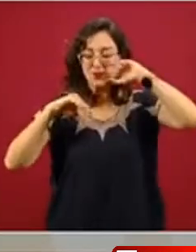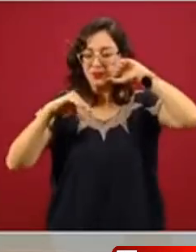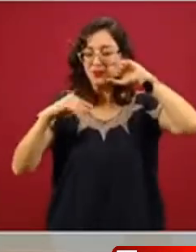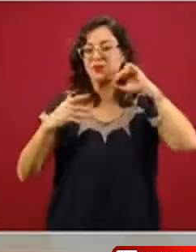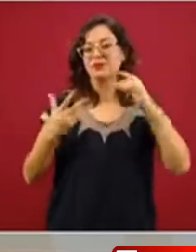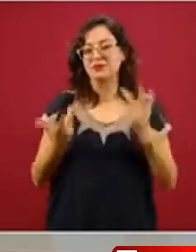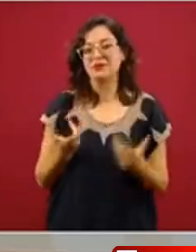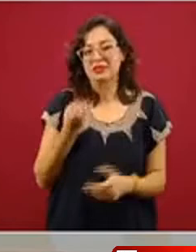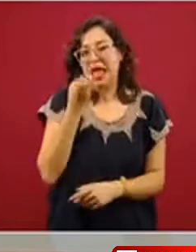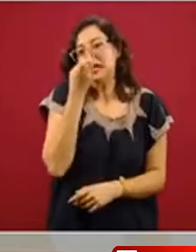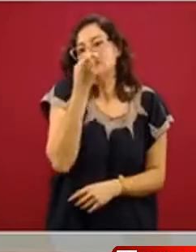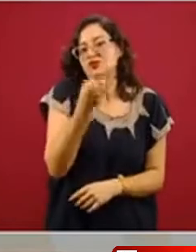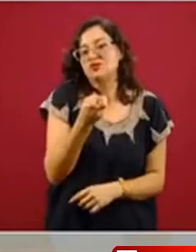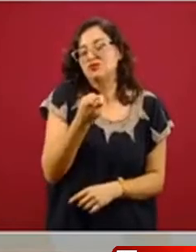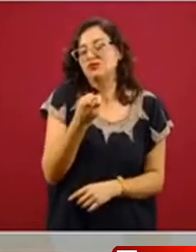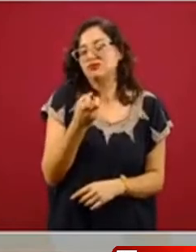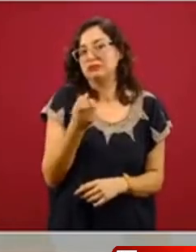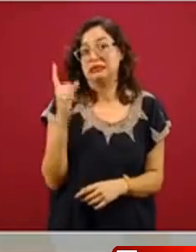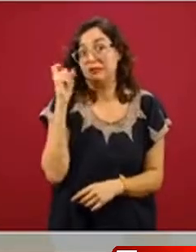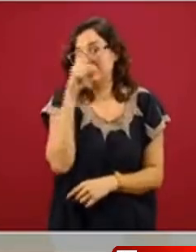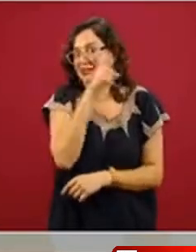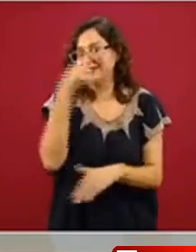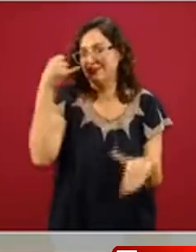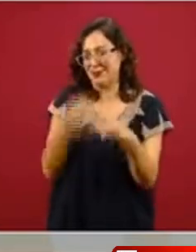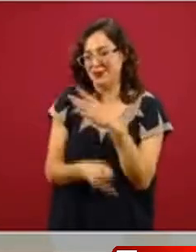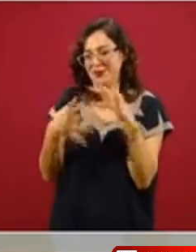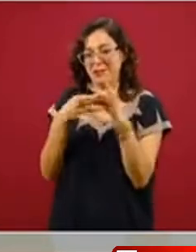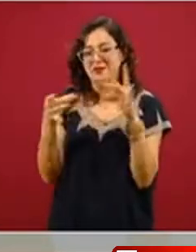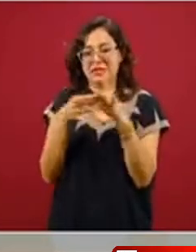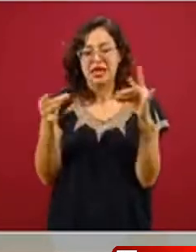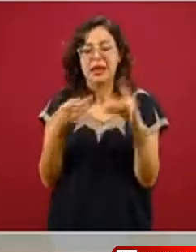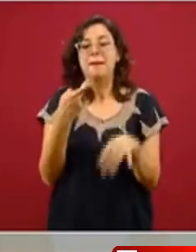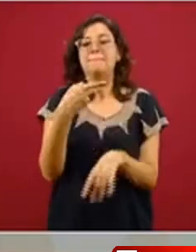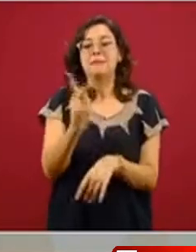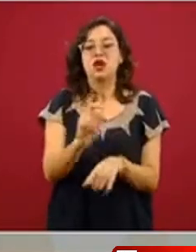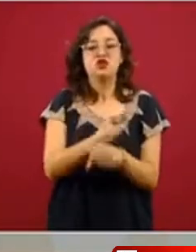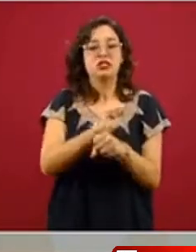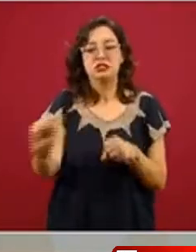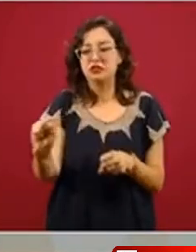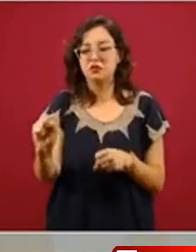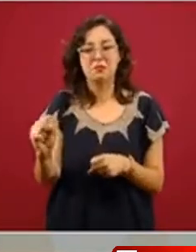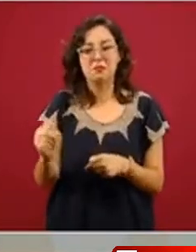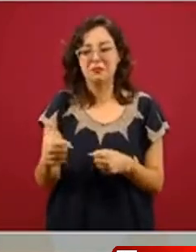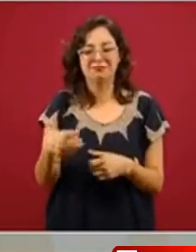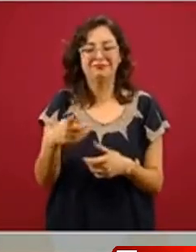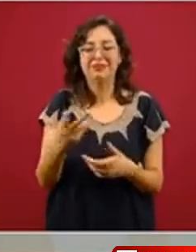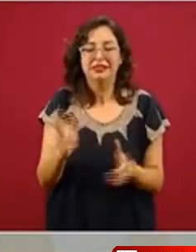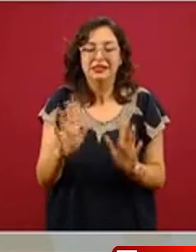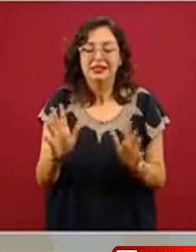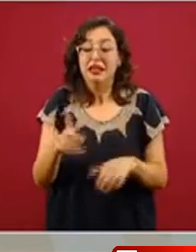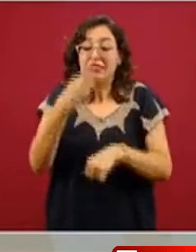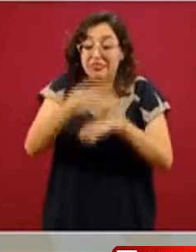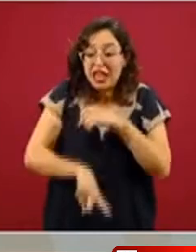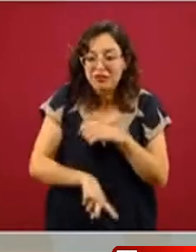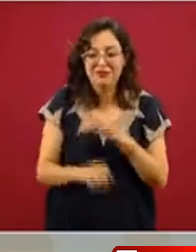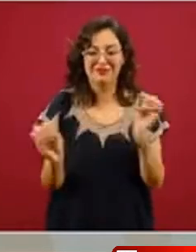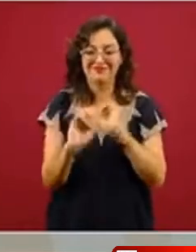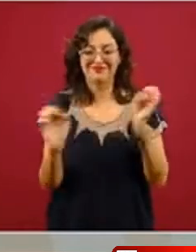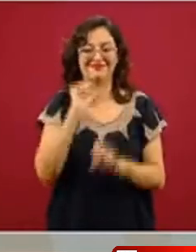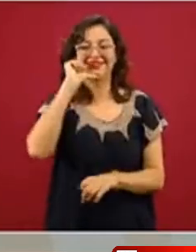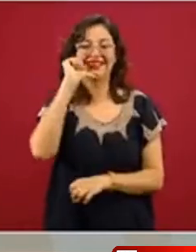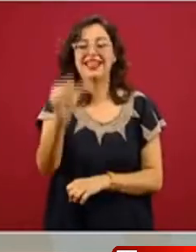dilatación de los vasos sanguíneos. En fin, es muy complejo, pero en resumen, no causan ningún daño, son inocuos